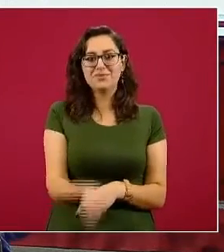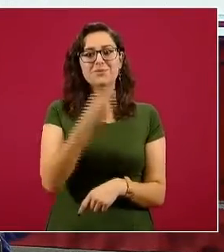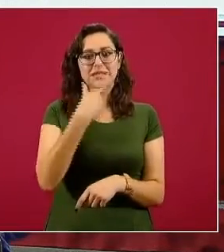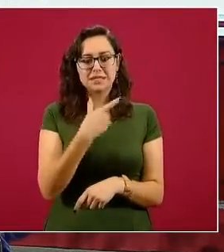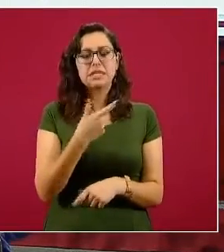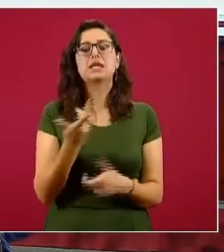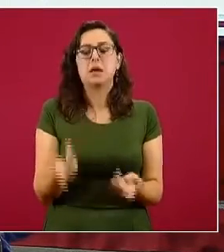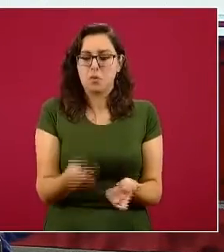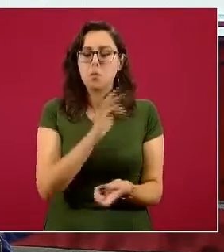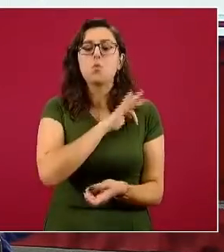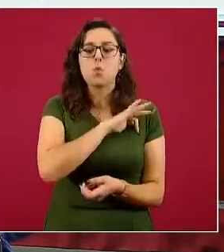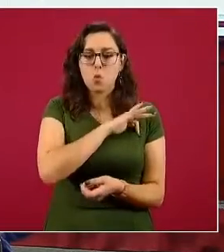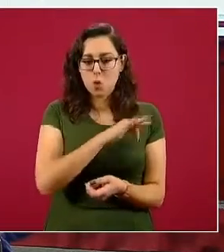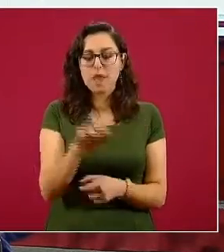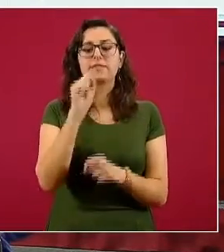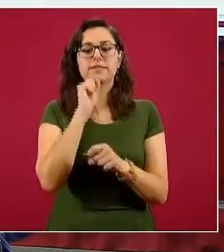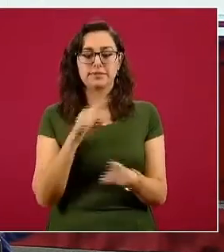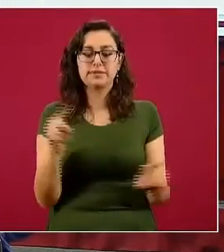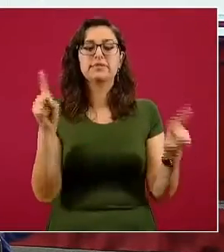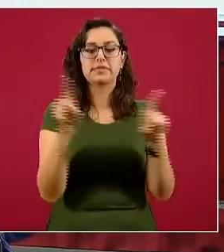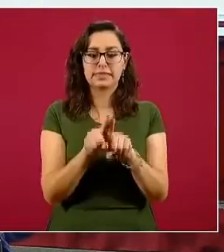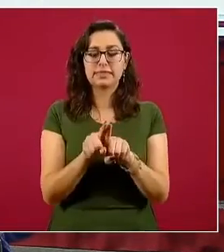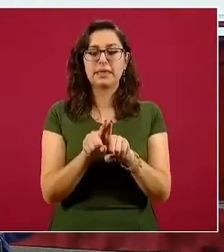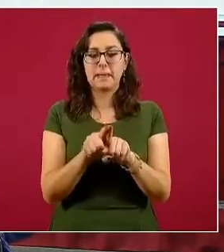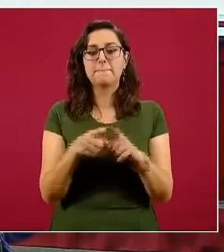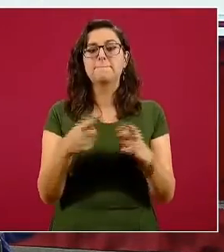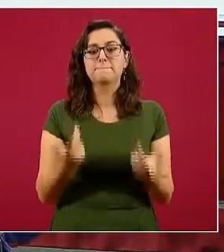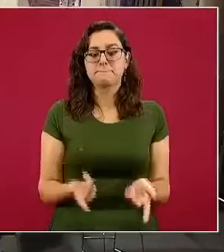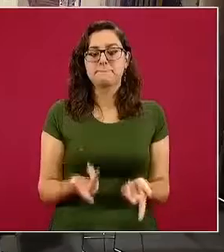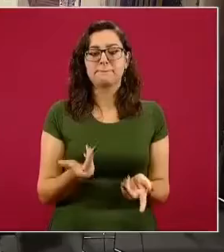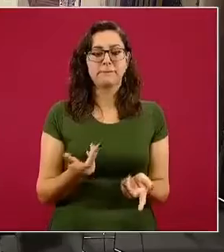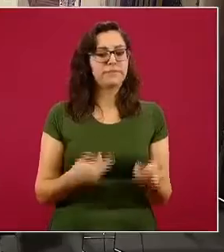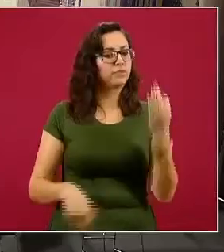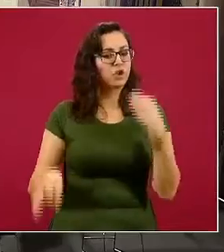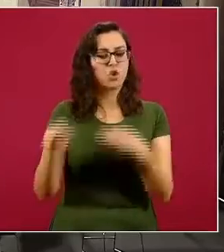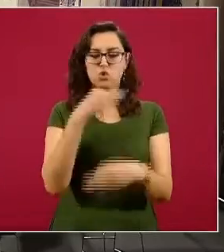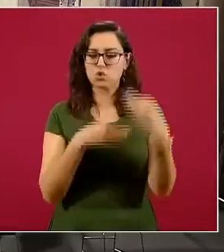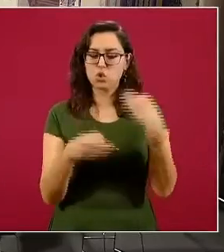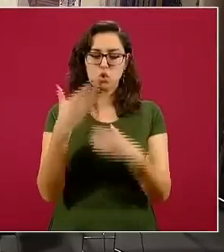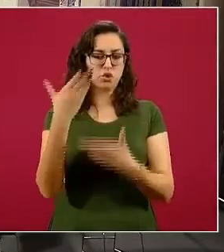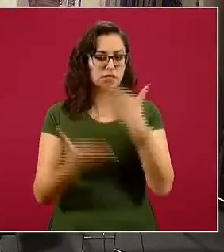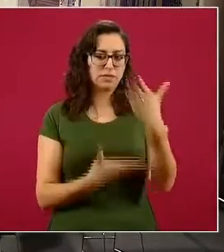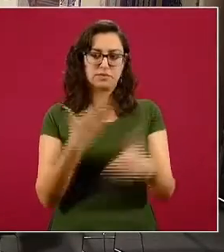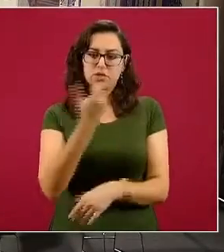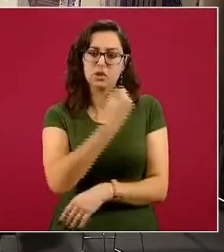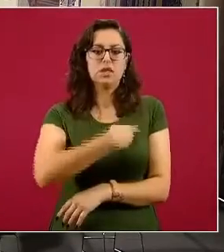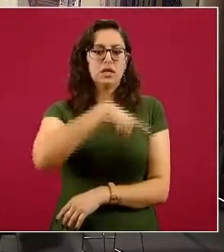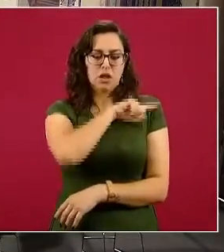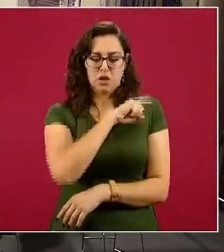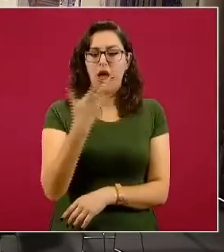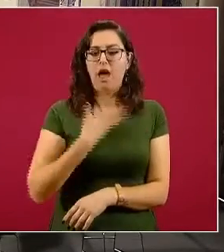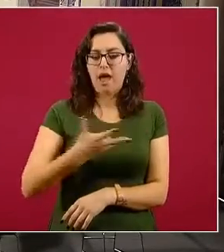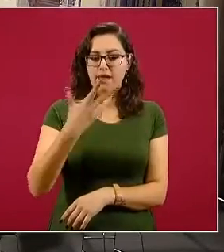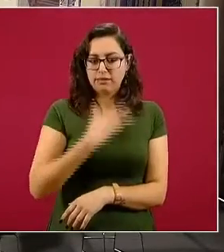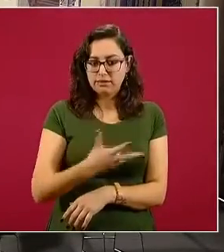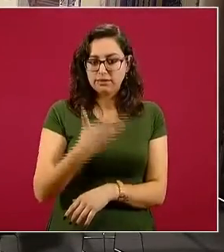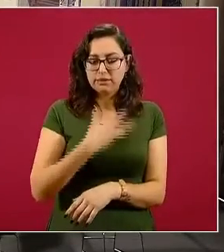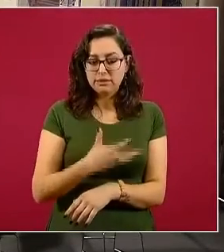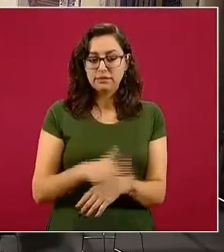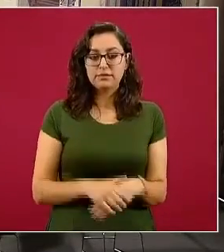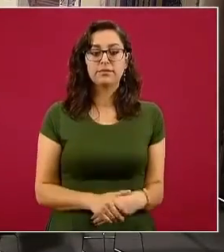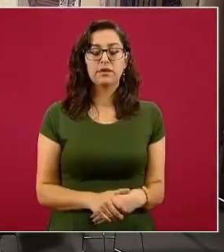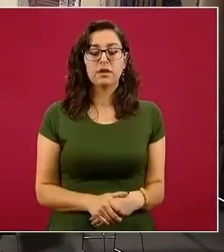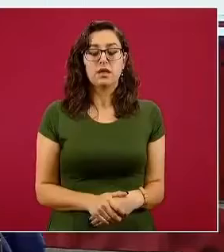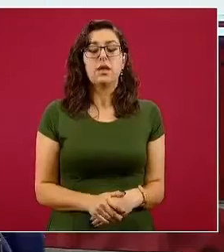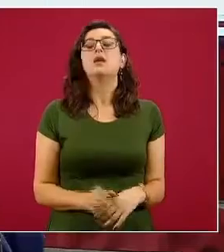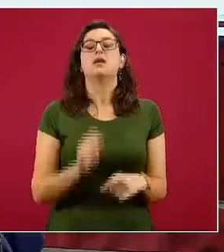una herramienta también anticonceptiva disponible en todos los servicios de salud. Y como venimos a presentar